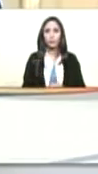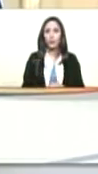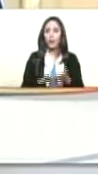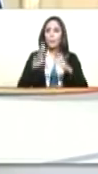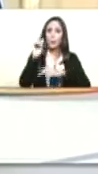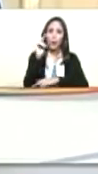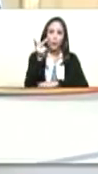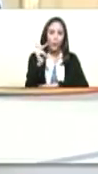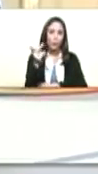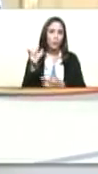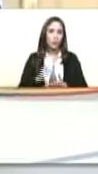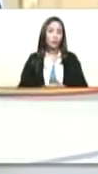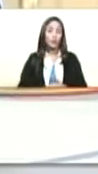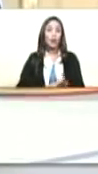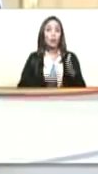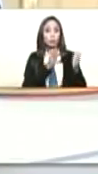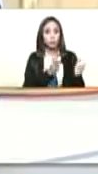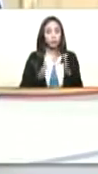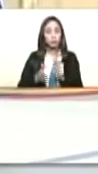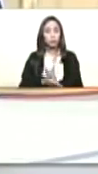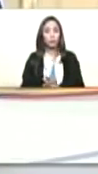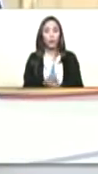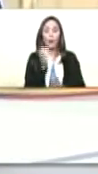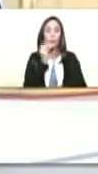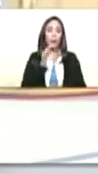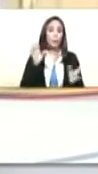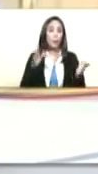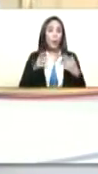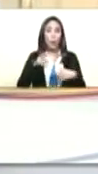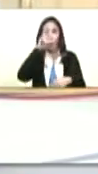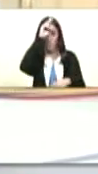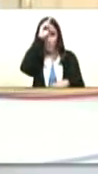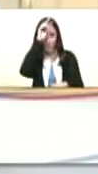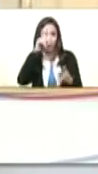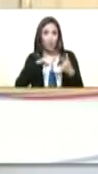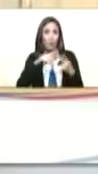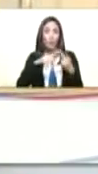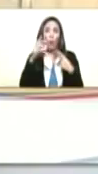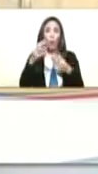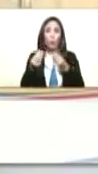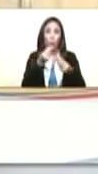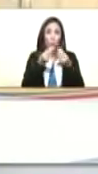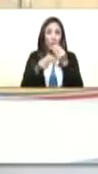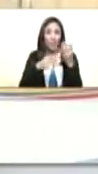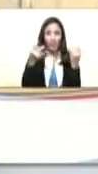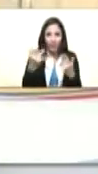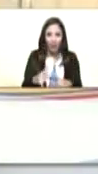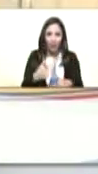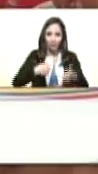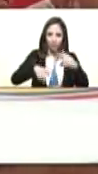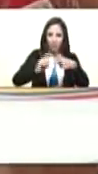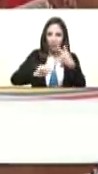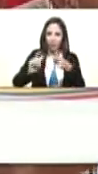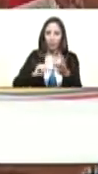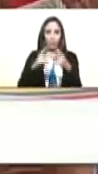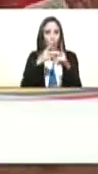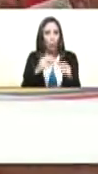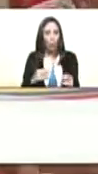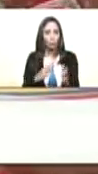parroquia y poner orden al bachaquerismo, al destrozo que hace la economía criminal contra el pueblo.